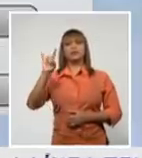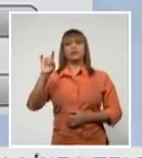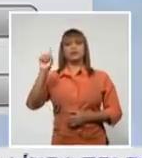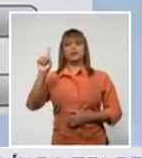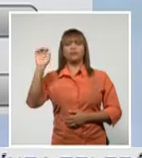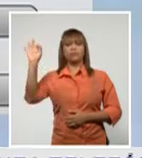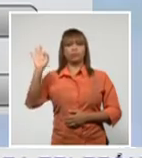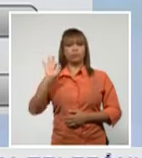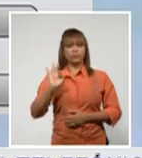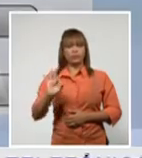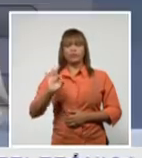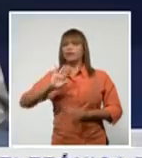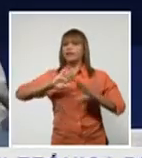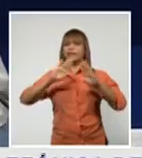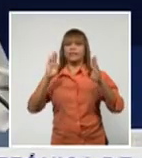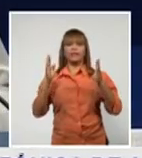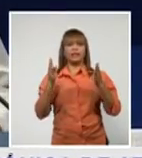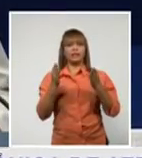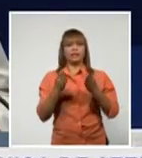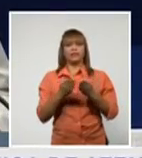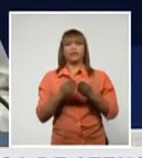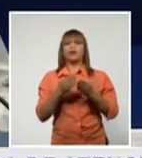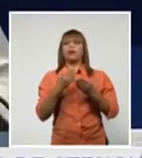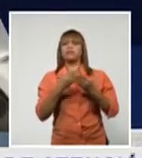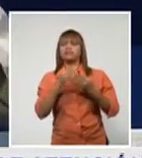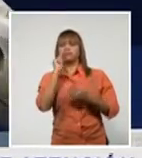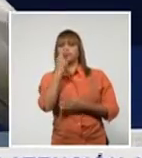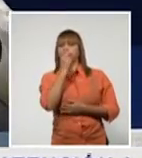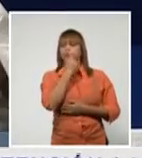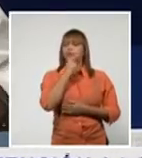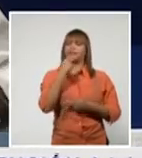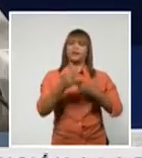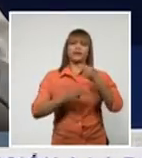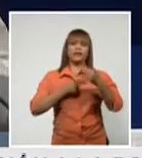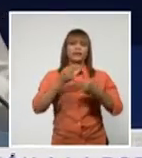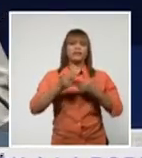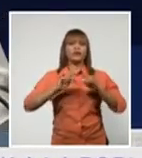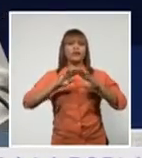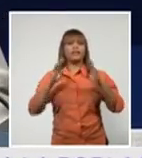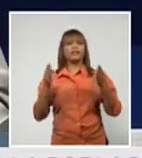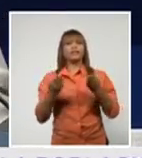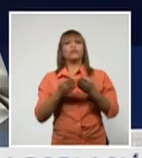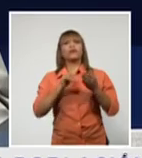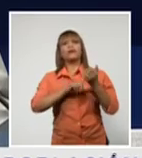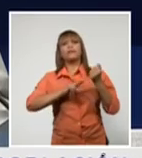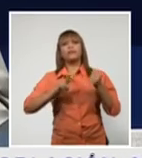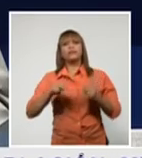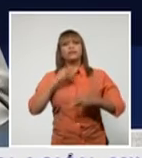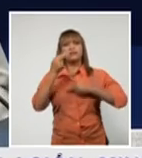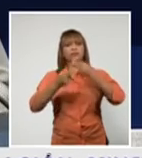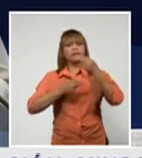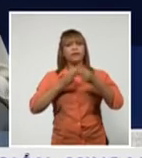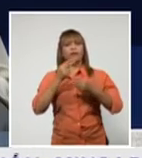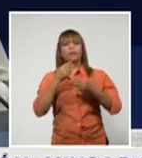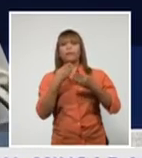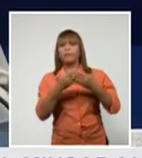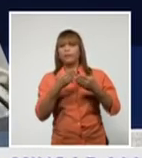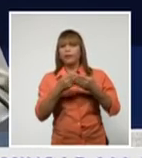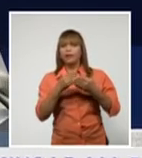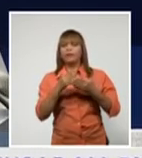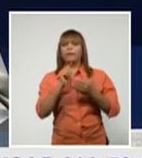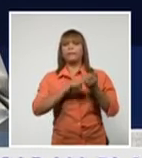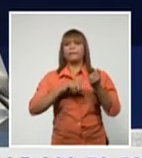0,91% de todas las muestras procesadas. De todas las provincias se hicieron estudios, de Pinar del